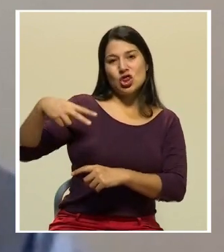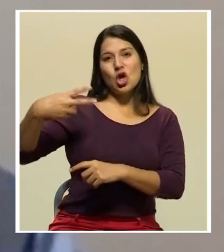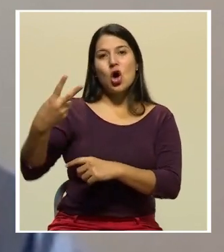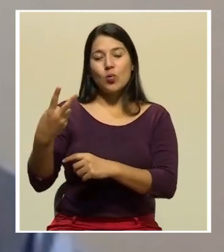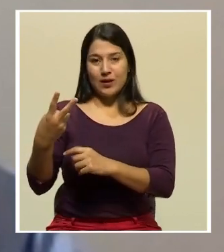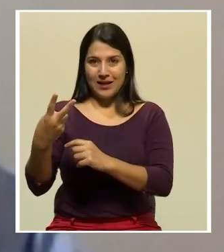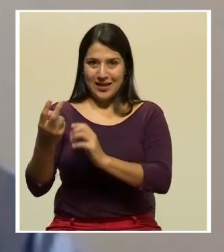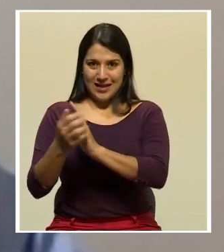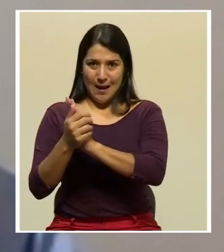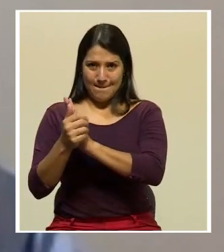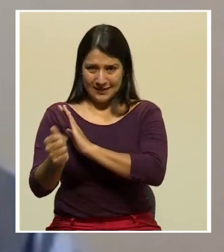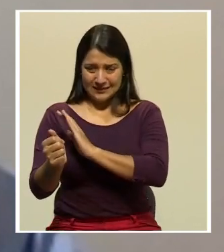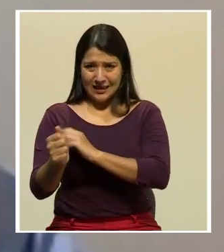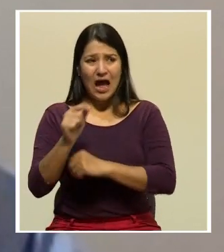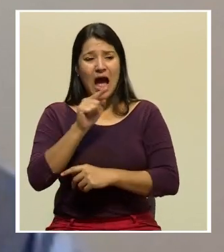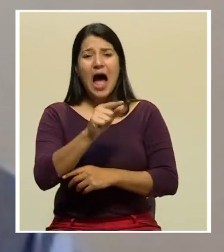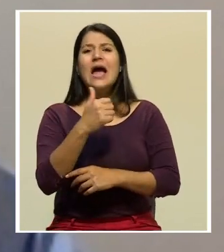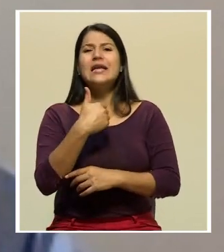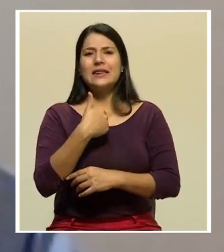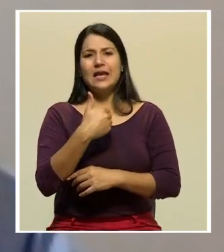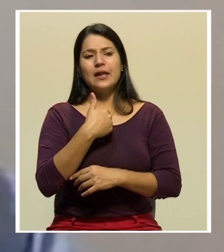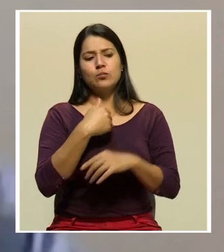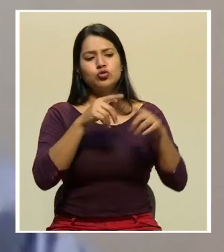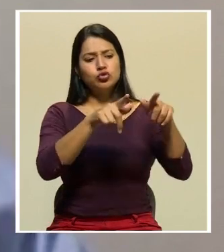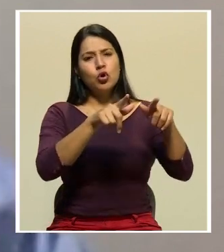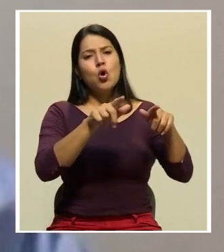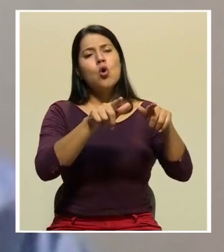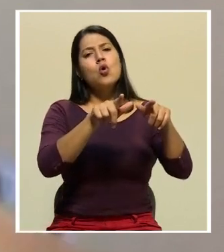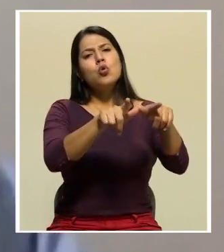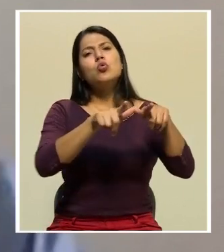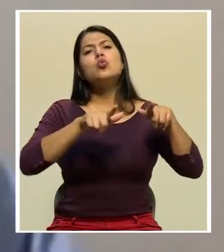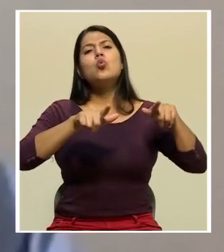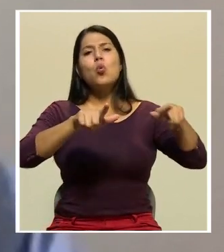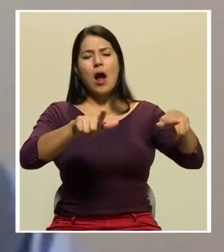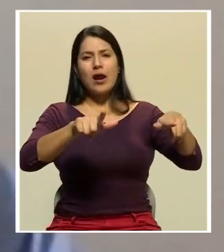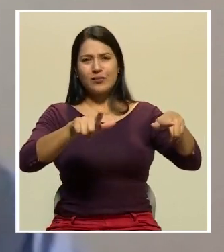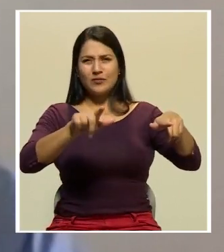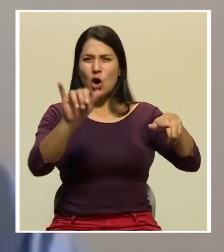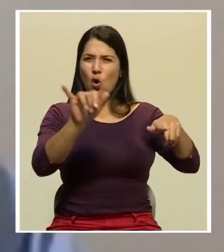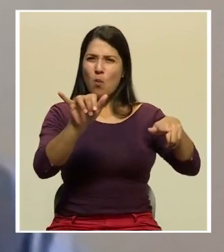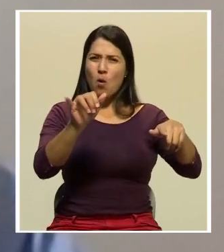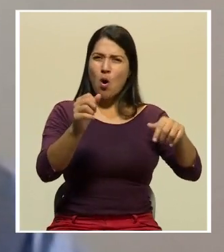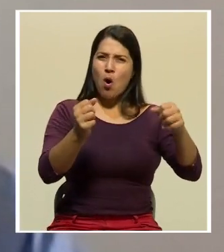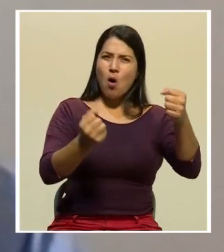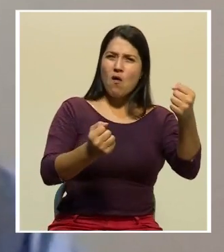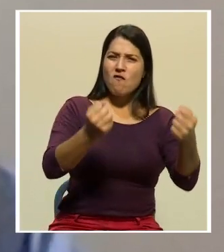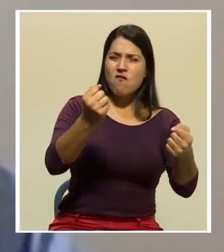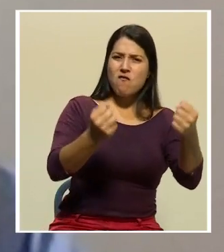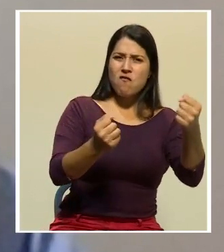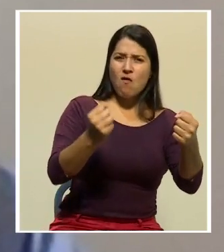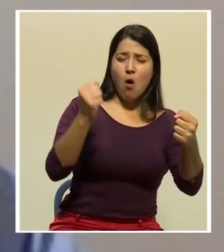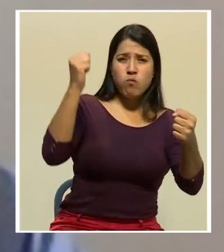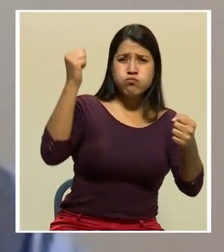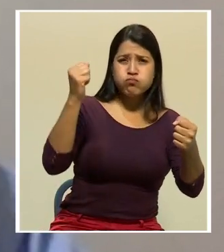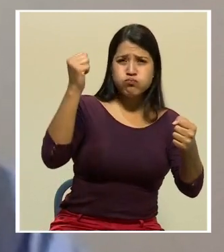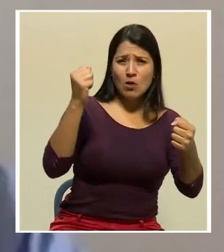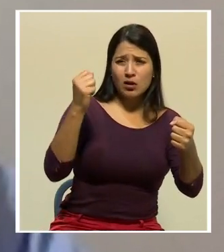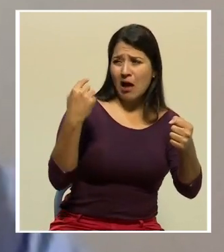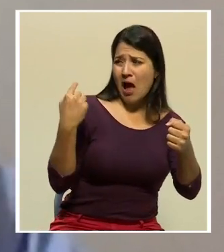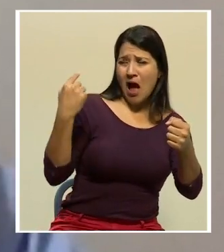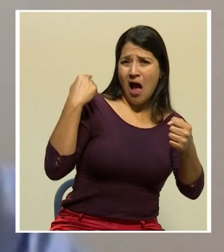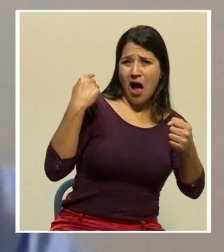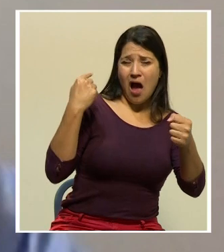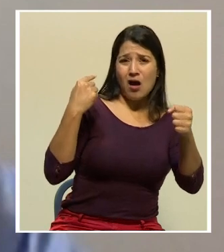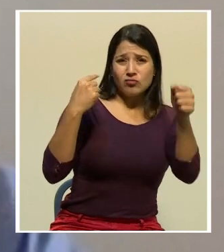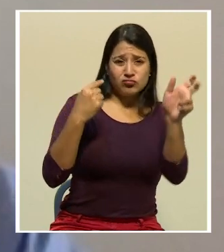contenedor de 200. Y además en Guapiles se adquirió otro contenedor de 30, o sea que la